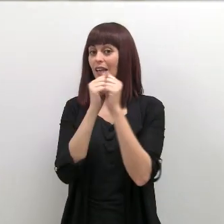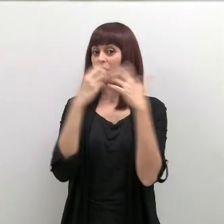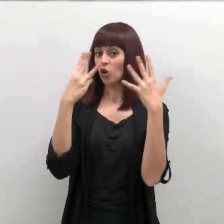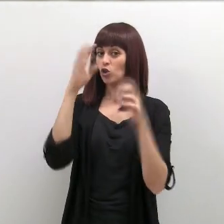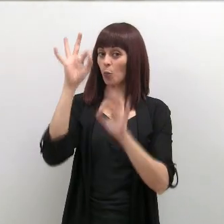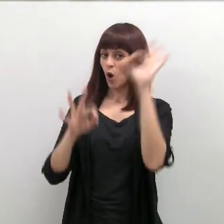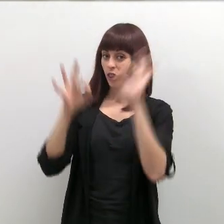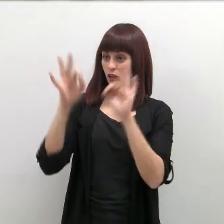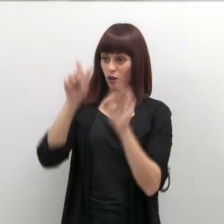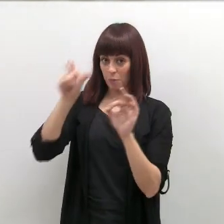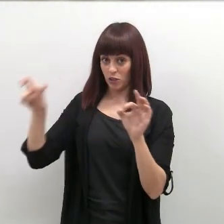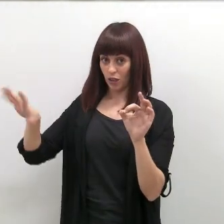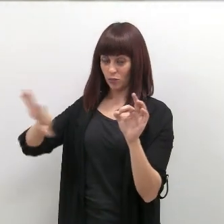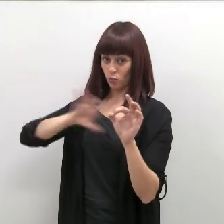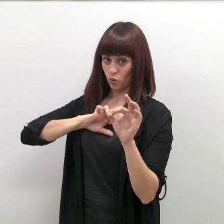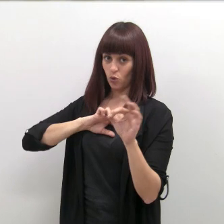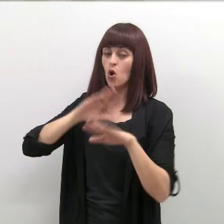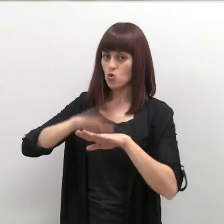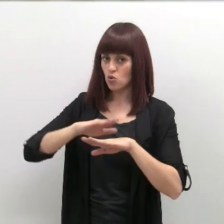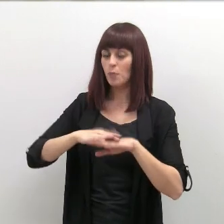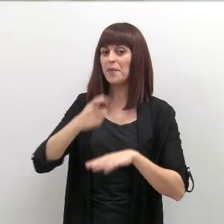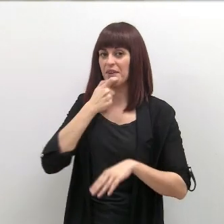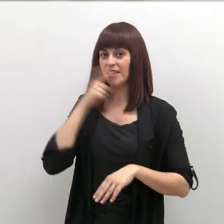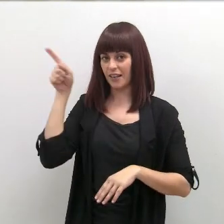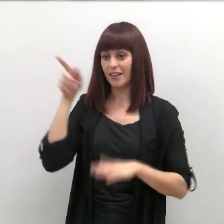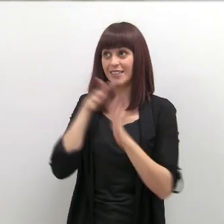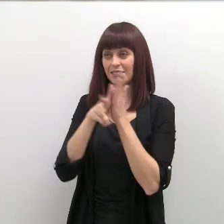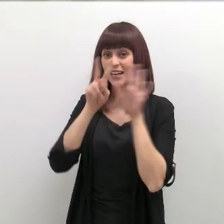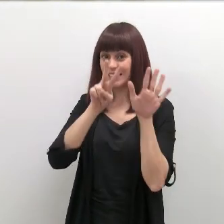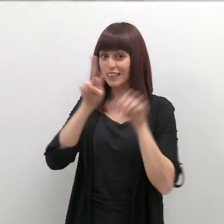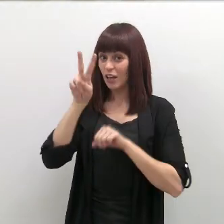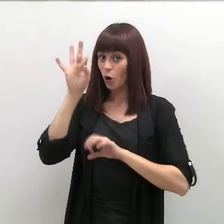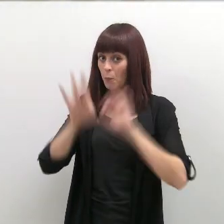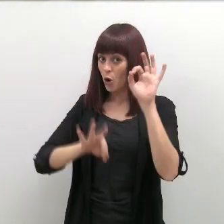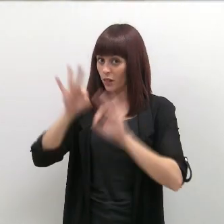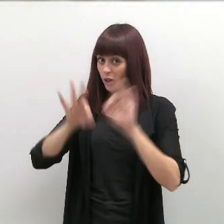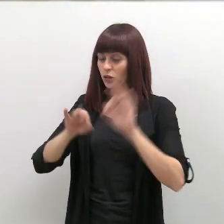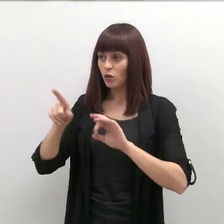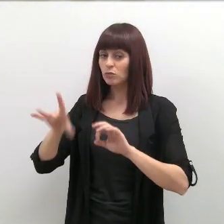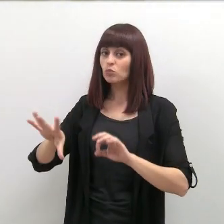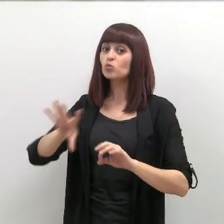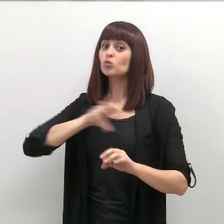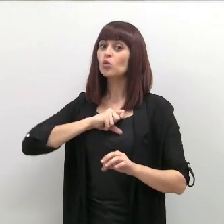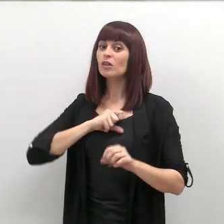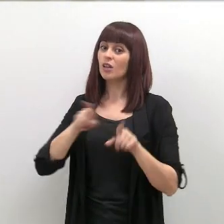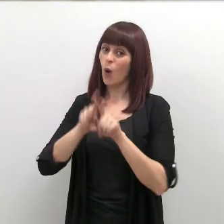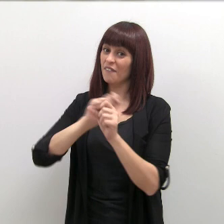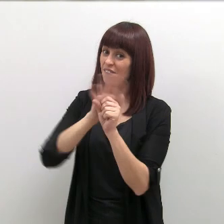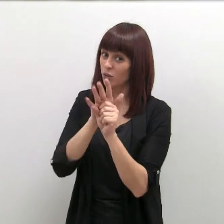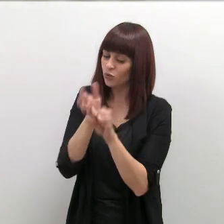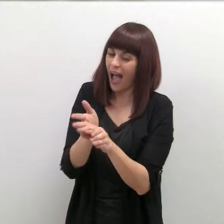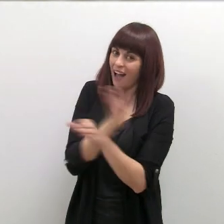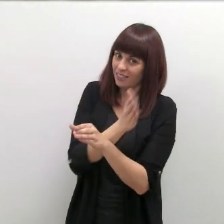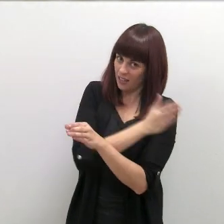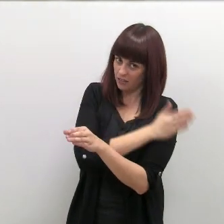sus casos son por la cepa británica, lo cual quiere decir que el 72% de los casos son por las cepas anteriores a la mutación de la cepa